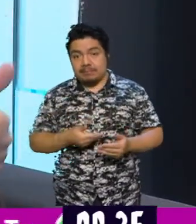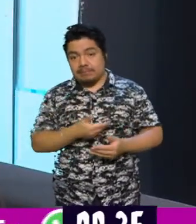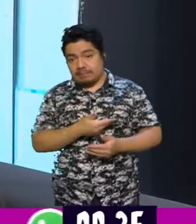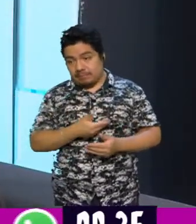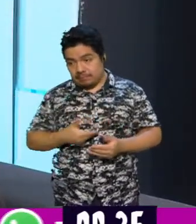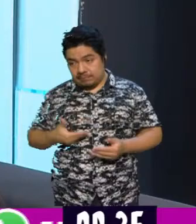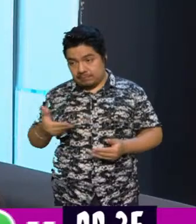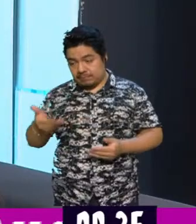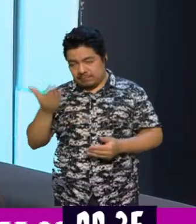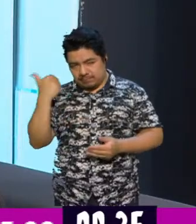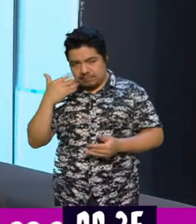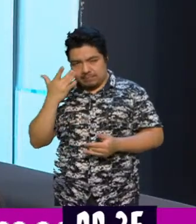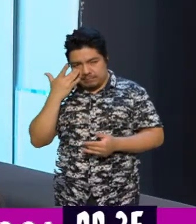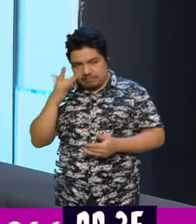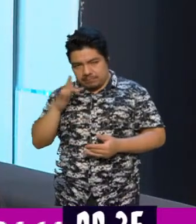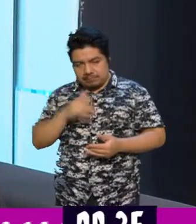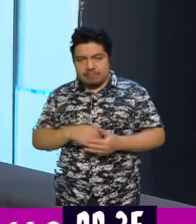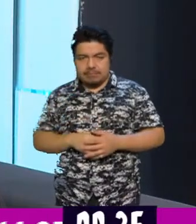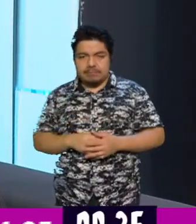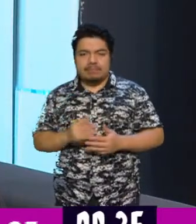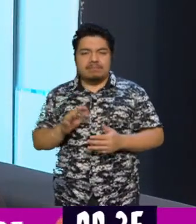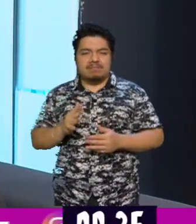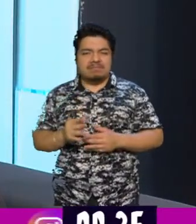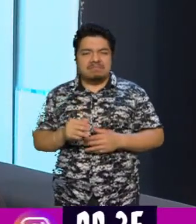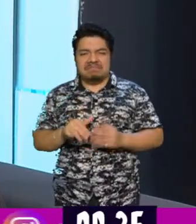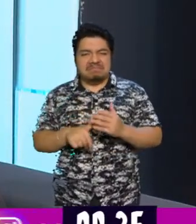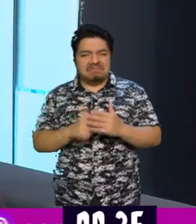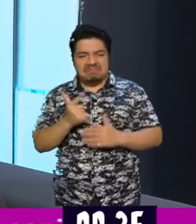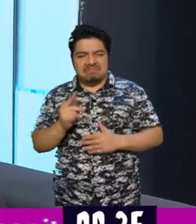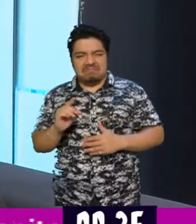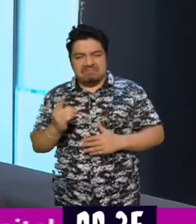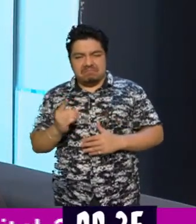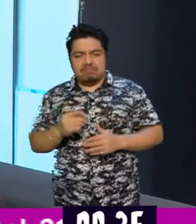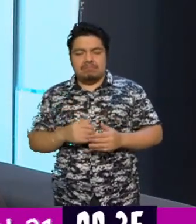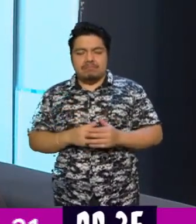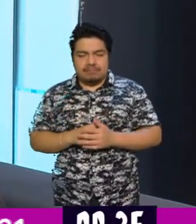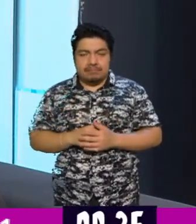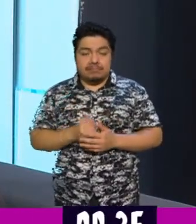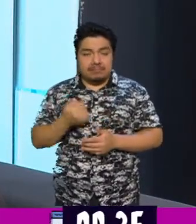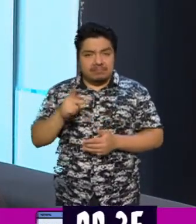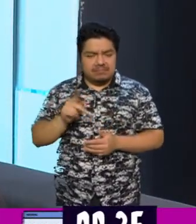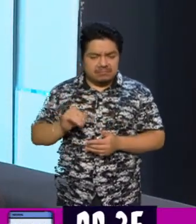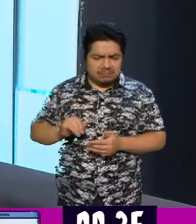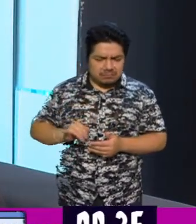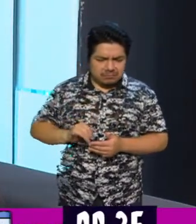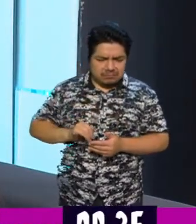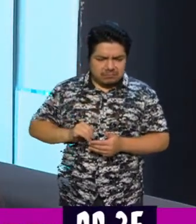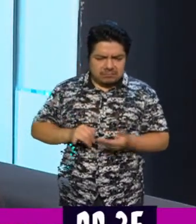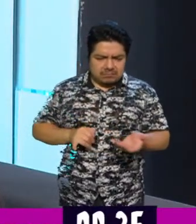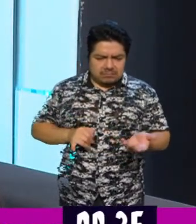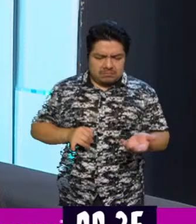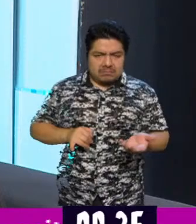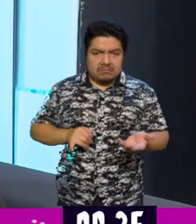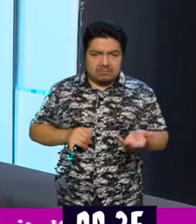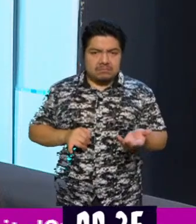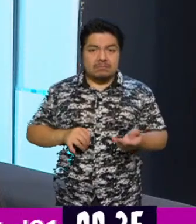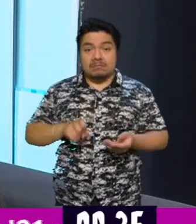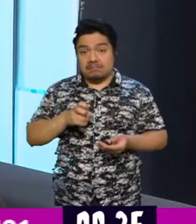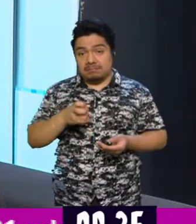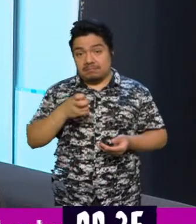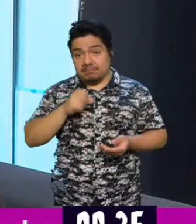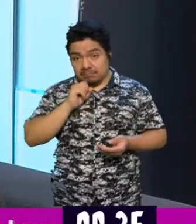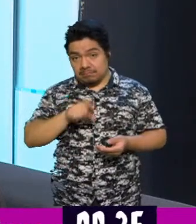ha renunciado, ¿no? Eso ocurre por ahí del 12 de diciembre, pero es interesante, además de la forma, y tienes la razón